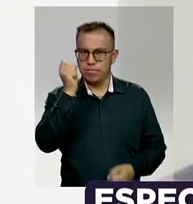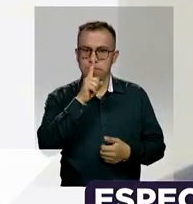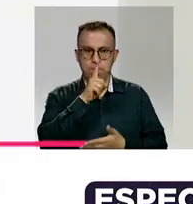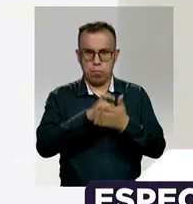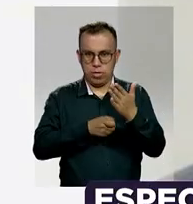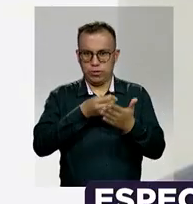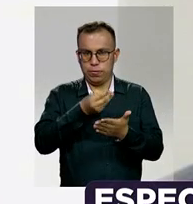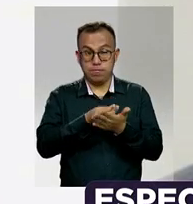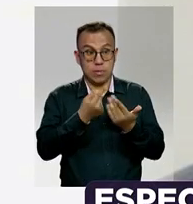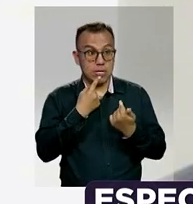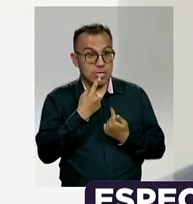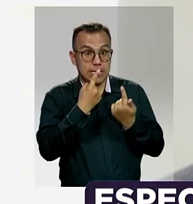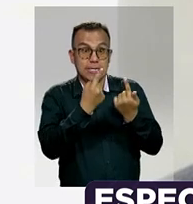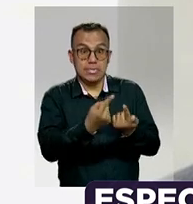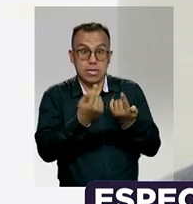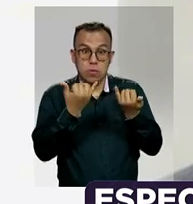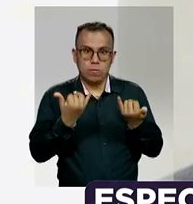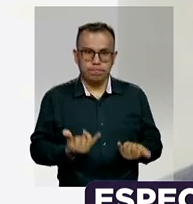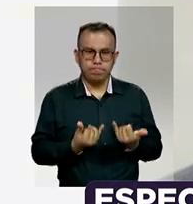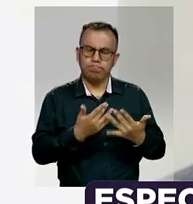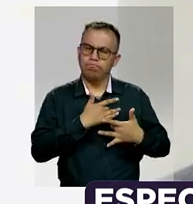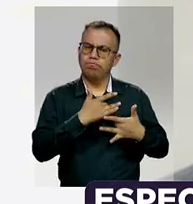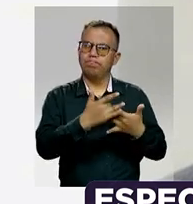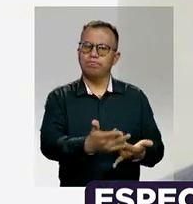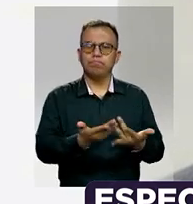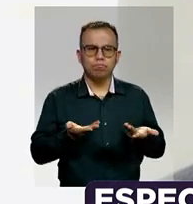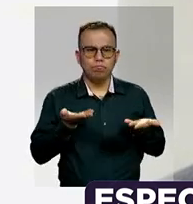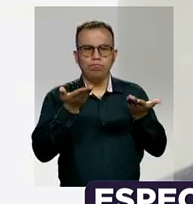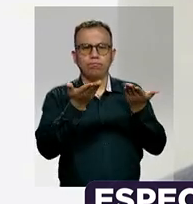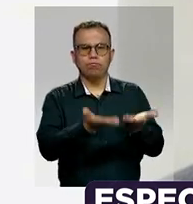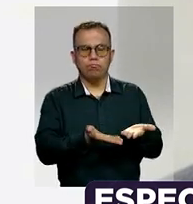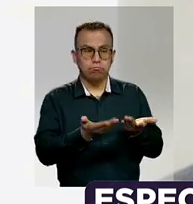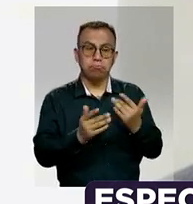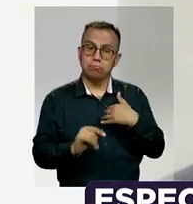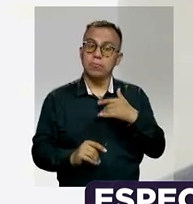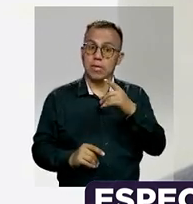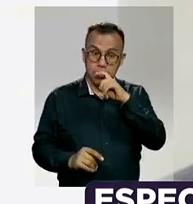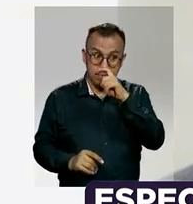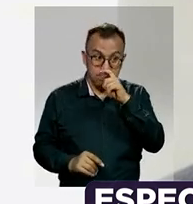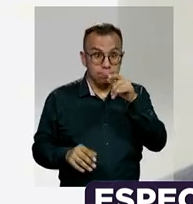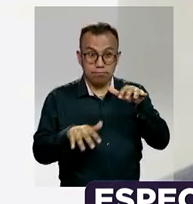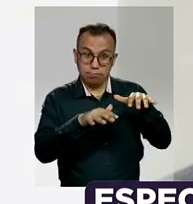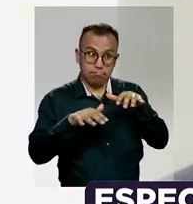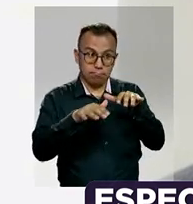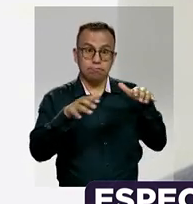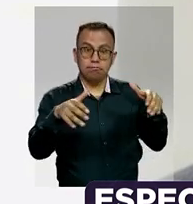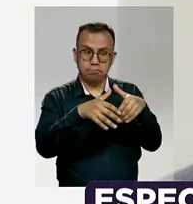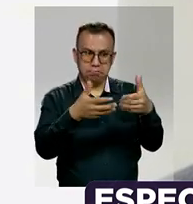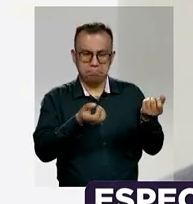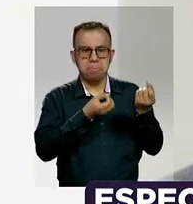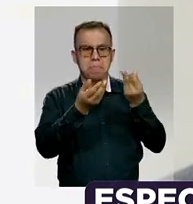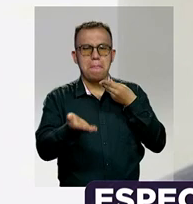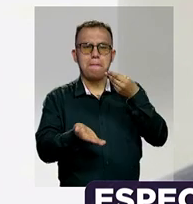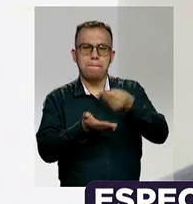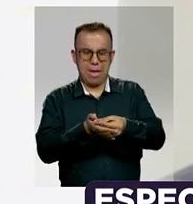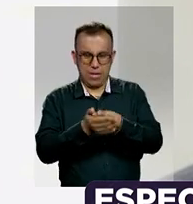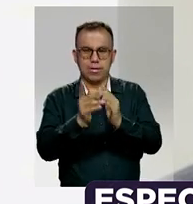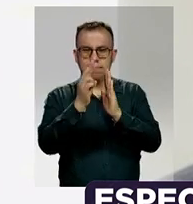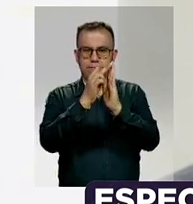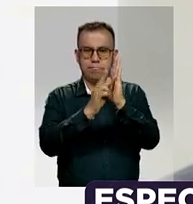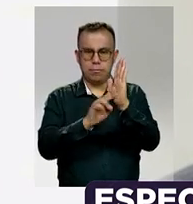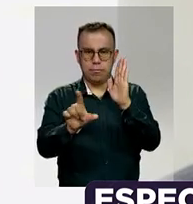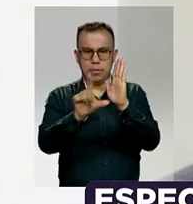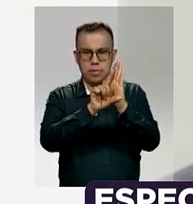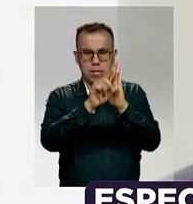impuestos. Y aquí lo que estamos diciendo es que hay una disposición a que sean los más pudientes los que paguen esa reforma tributaria. Entonces es